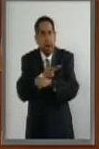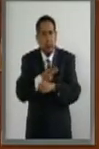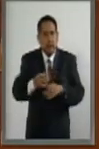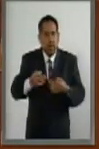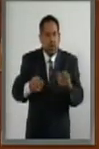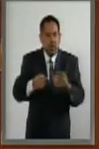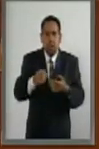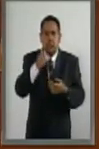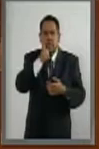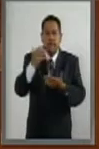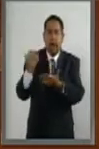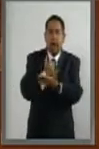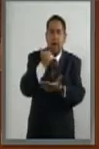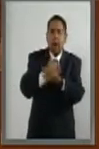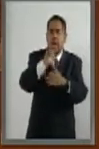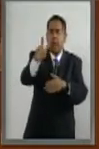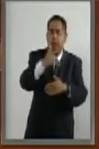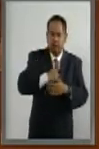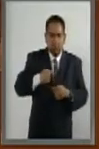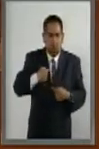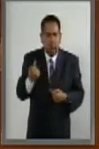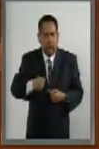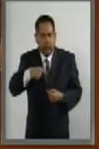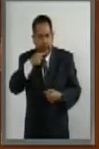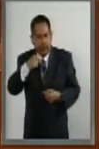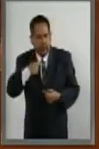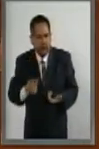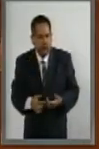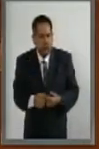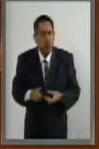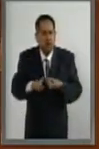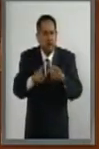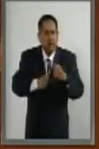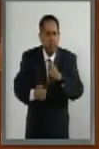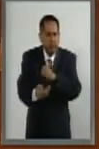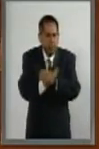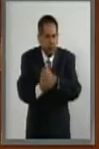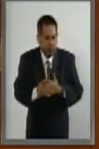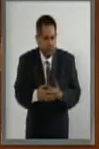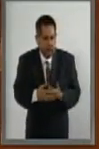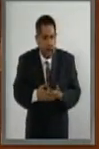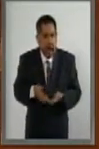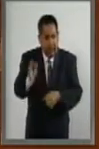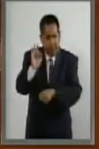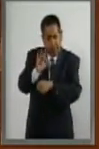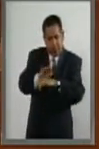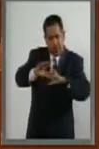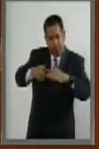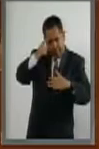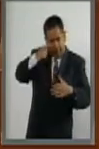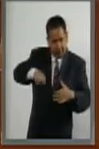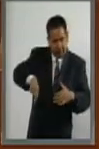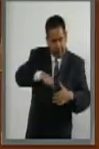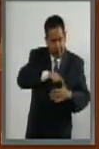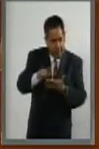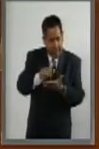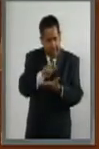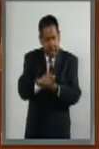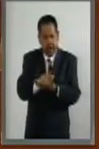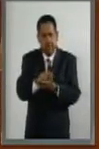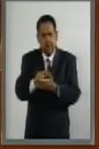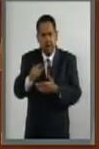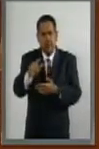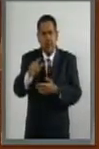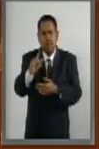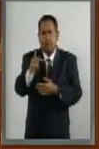favorece a las aerolíneas. Si bien la protección y defensa de los consumidores está sustentada en la Ley Federal de Protección